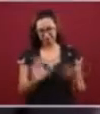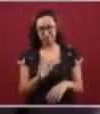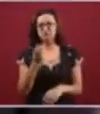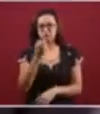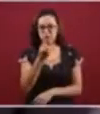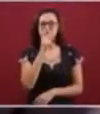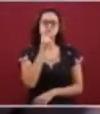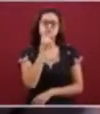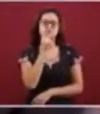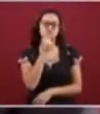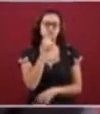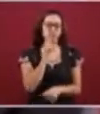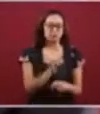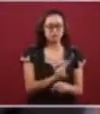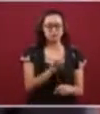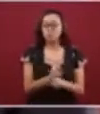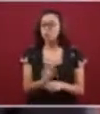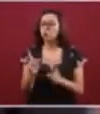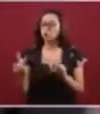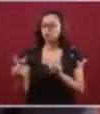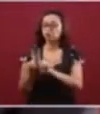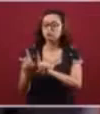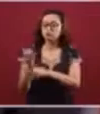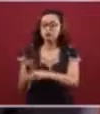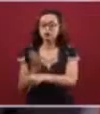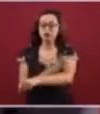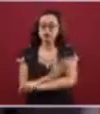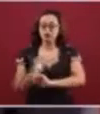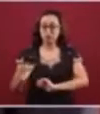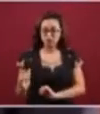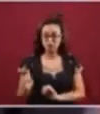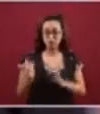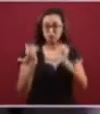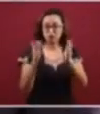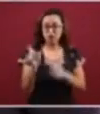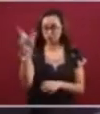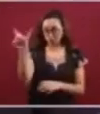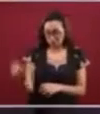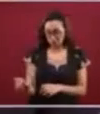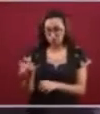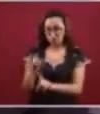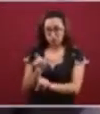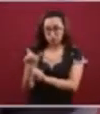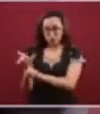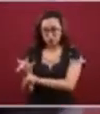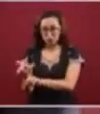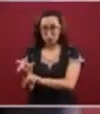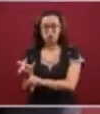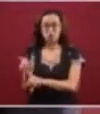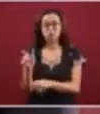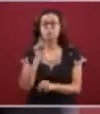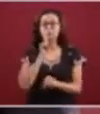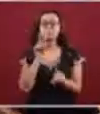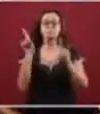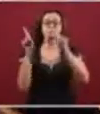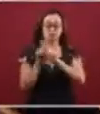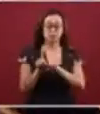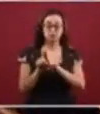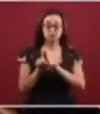le pidió a ese policía que la acompañara, no solamente para salvaguardar su integridad, la propia de Ana Luisa Rueda,